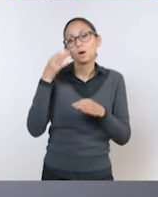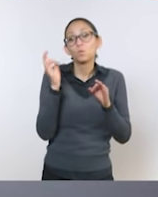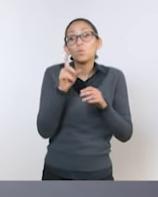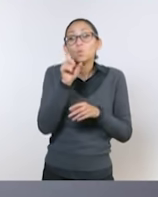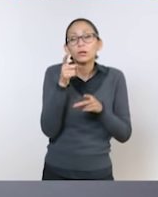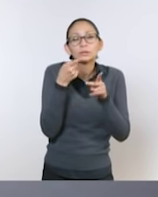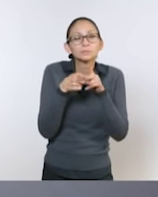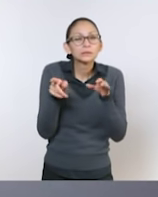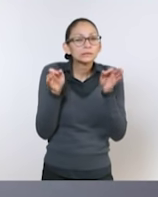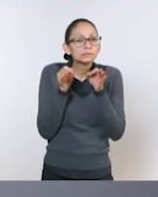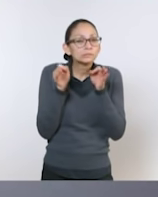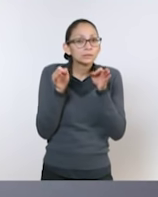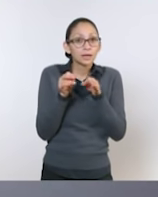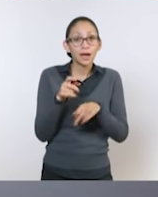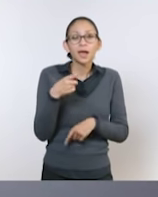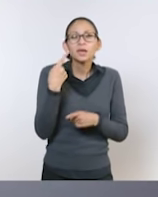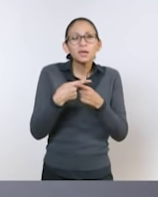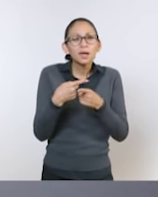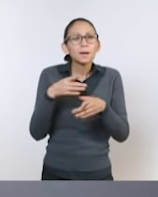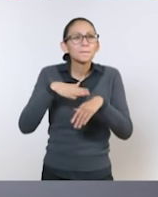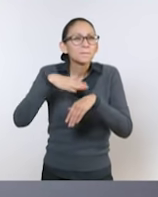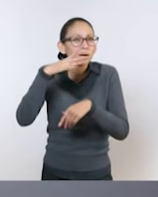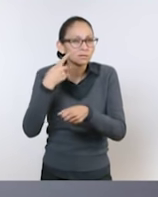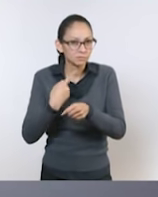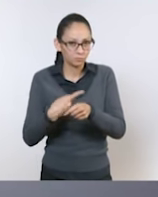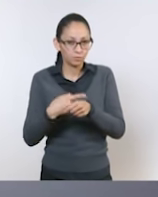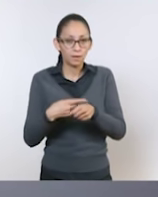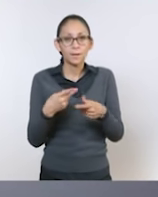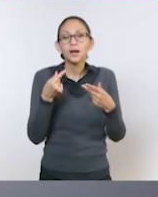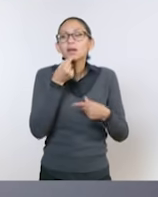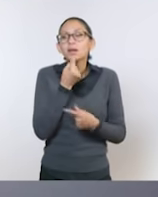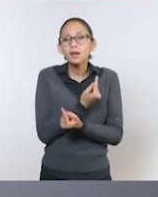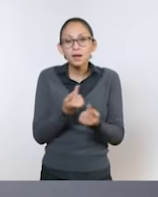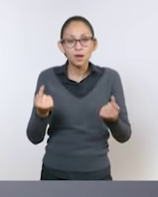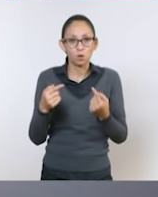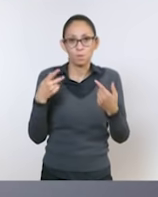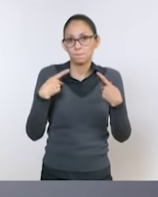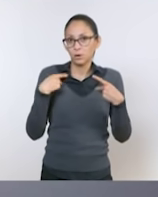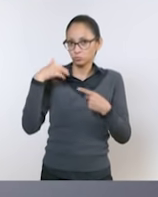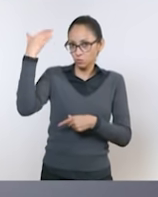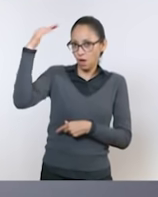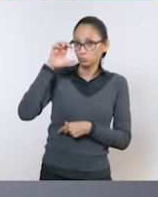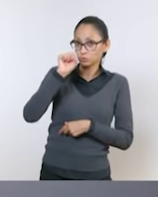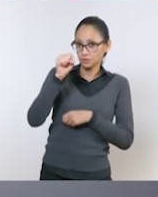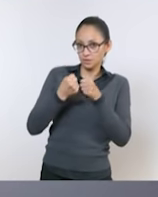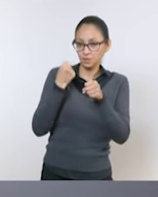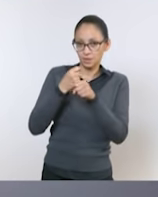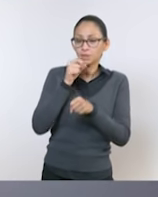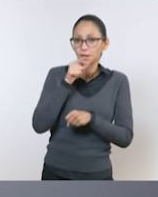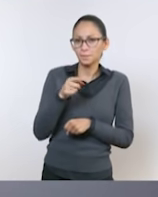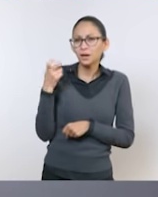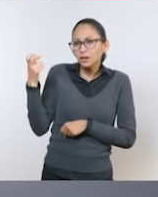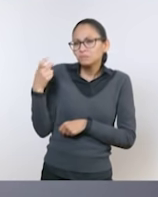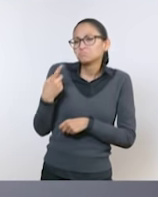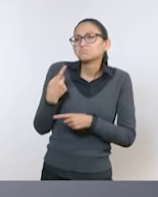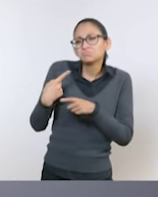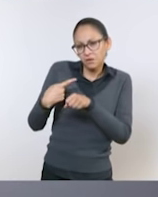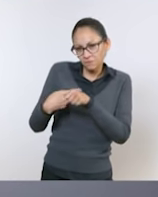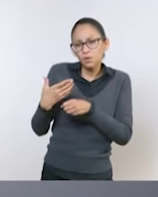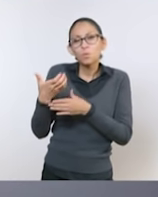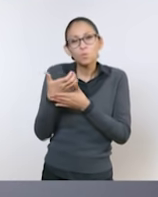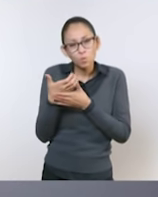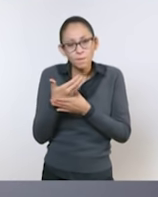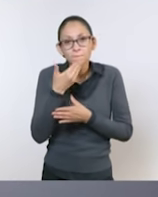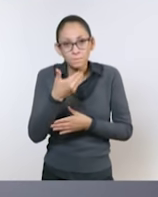de invierno y afecta con mayor frecuencia a los niños y a los adultos mayores de 60 años. Se trata de una